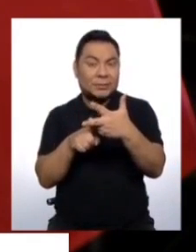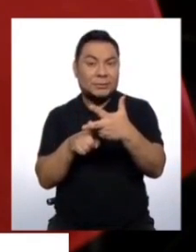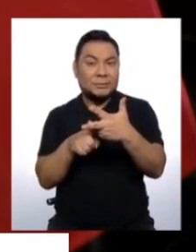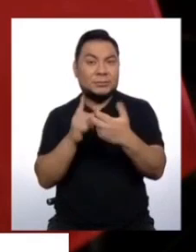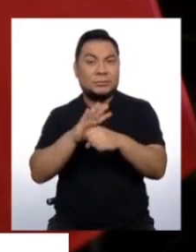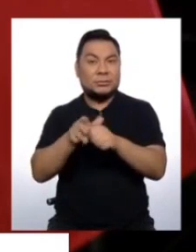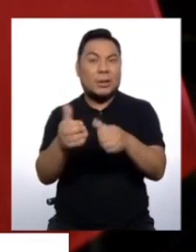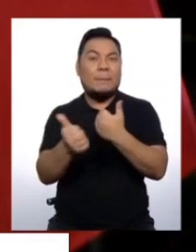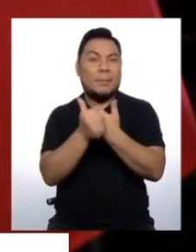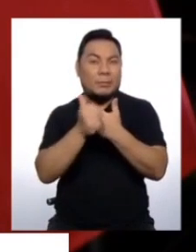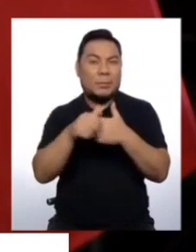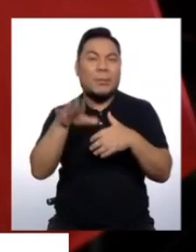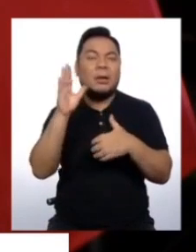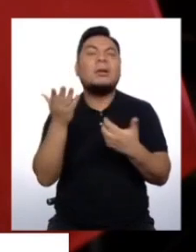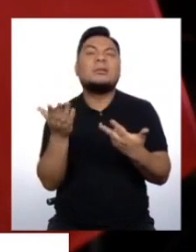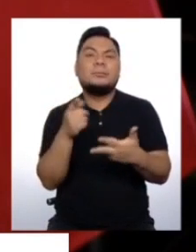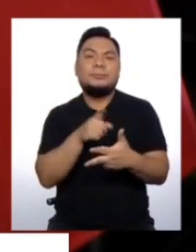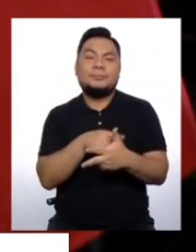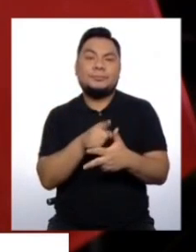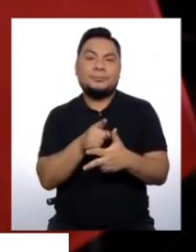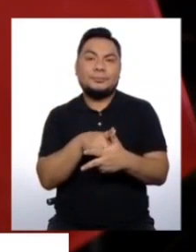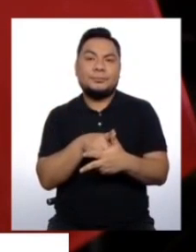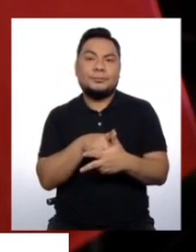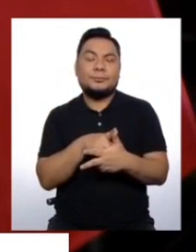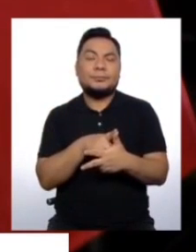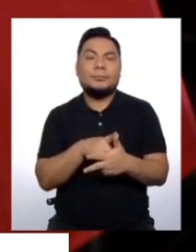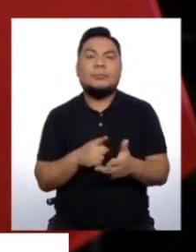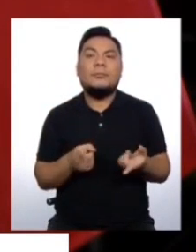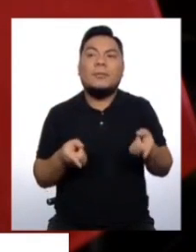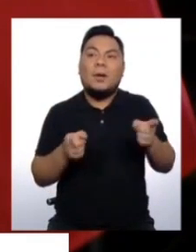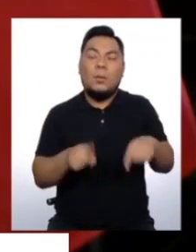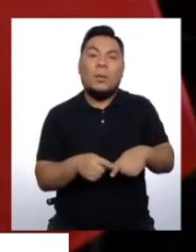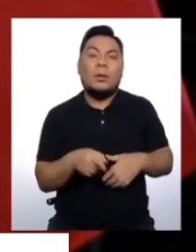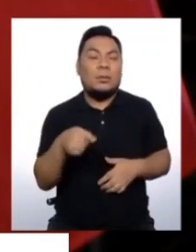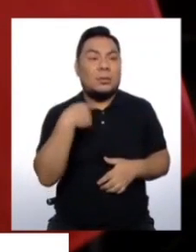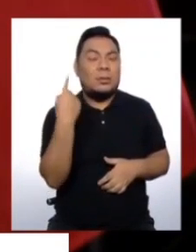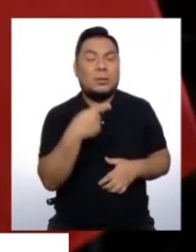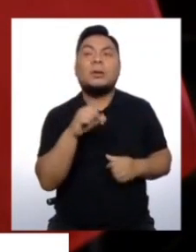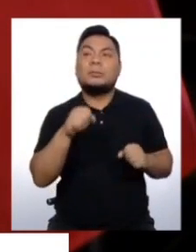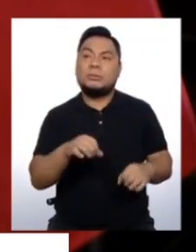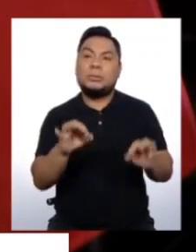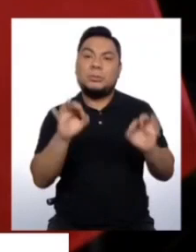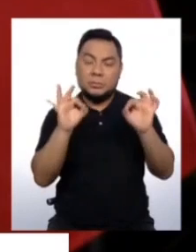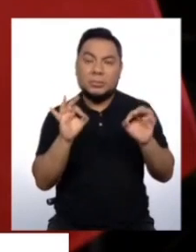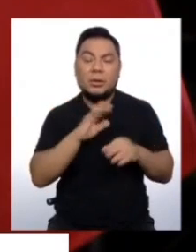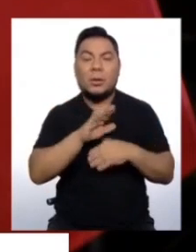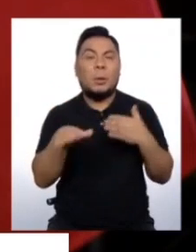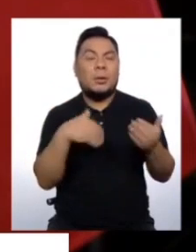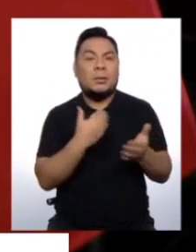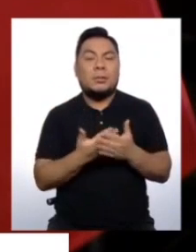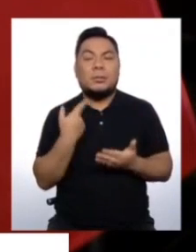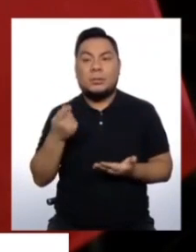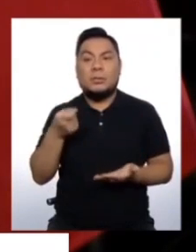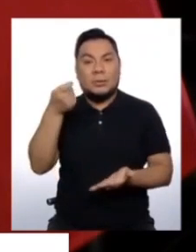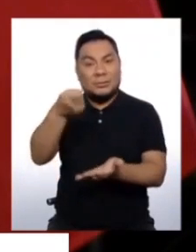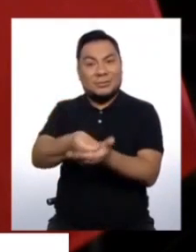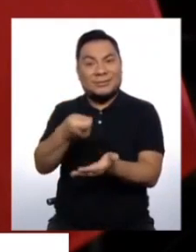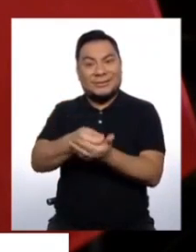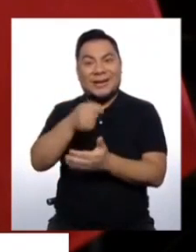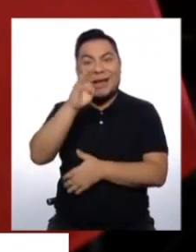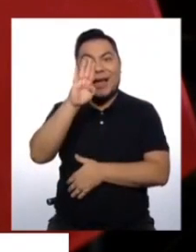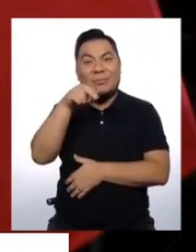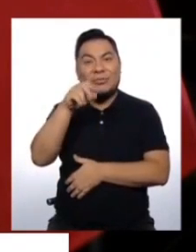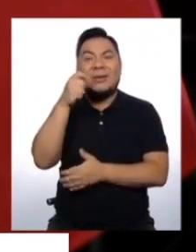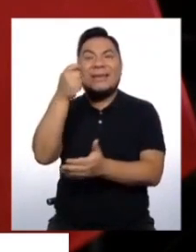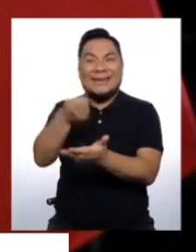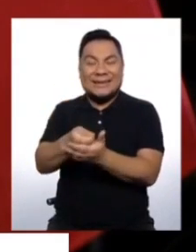3 instancias. Uno es cuando, para hacer efectivo la transferencia, el pago de bonos, hemos